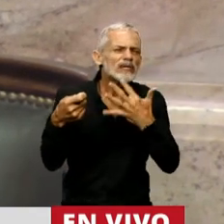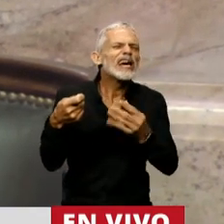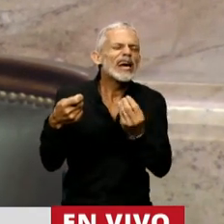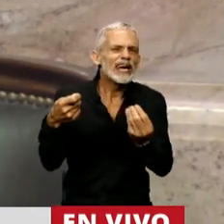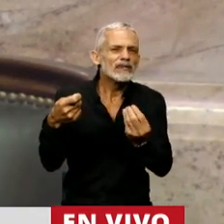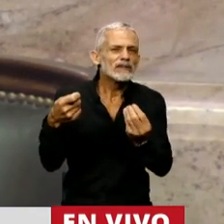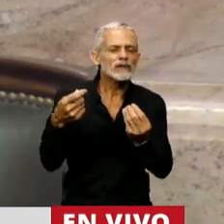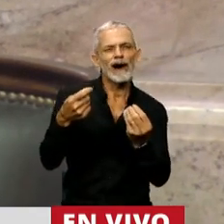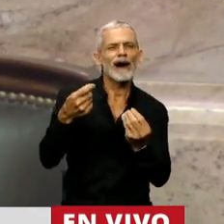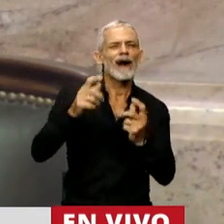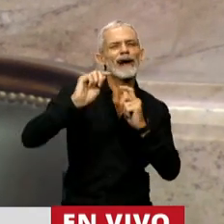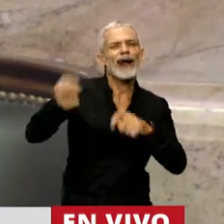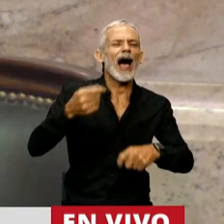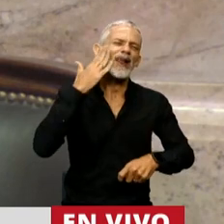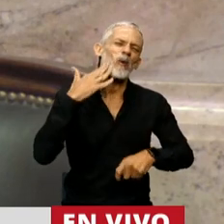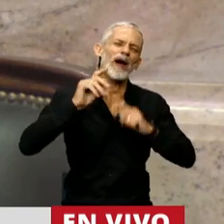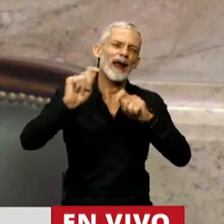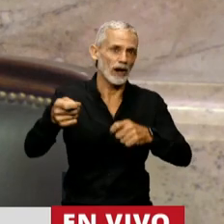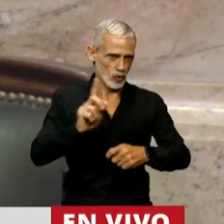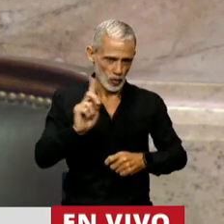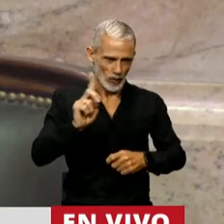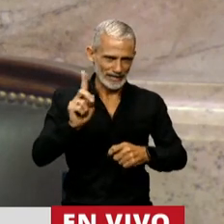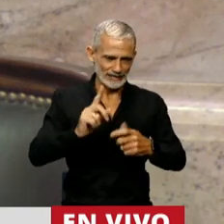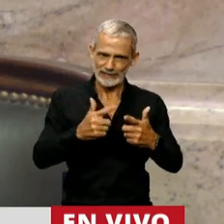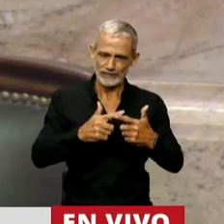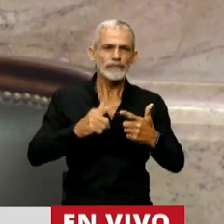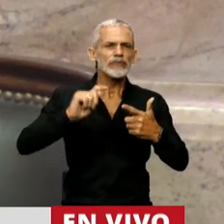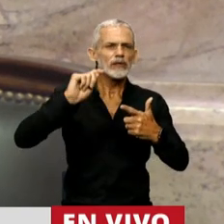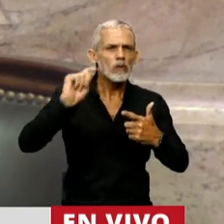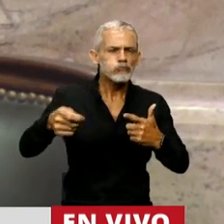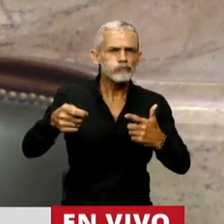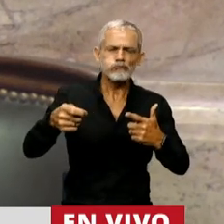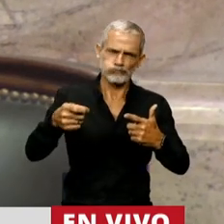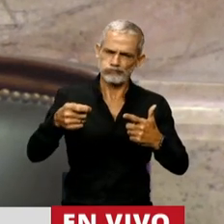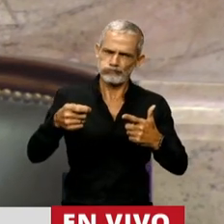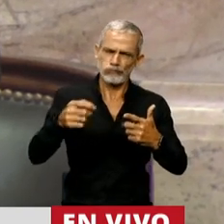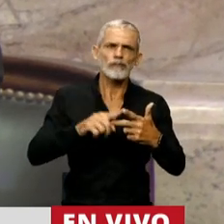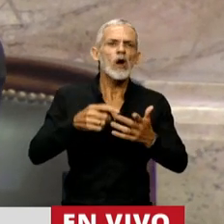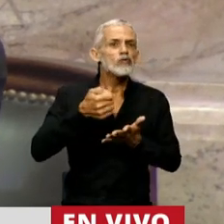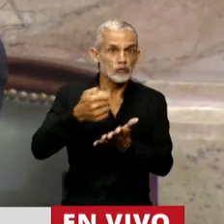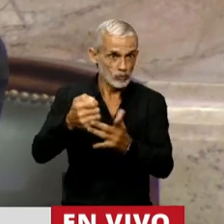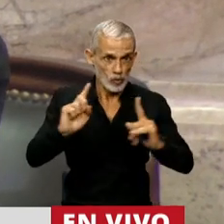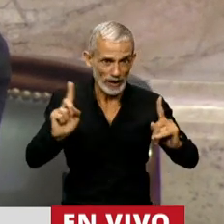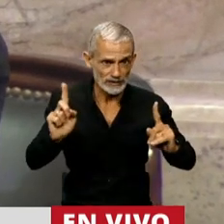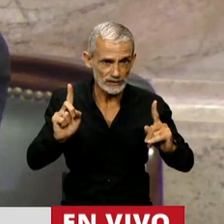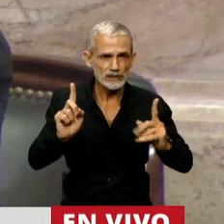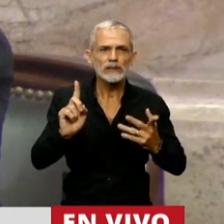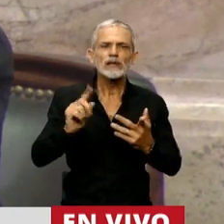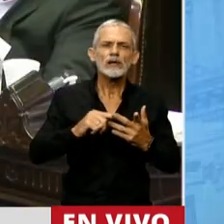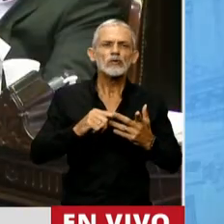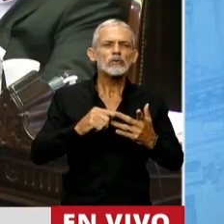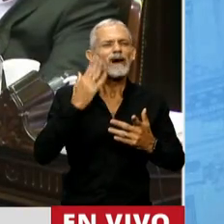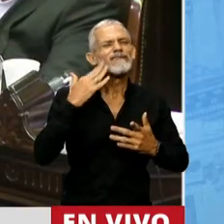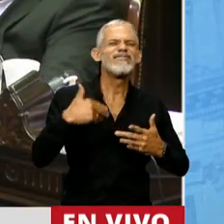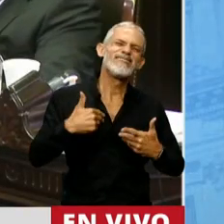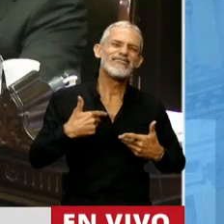no es una dádiva, no es un regalo, no es un subsidio, no es un favor